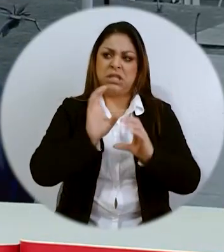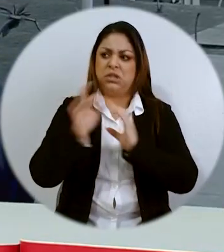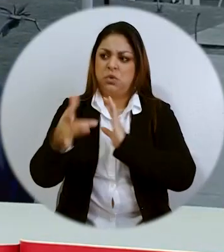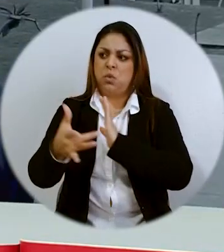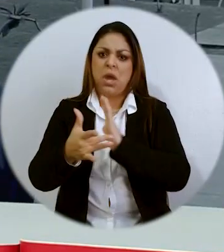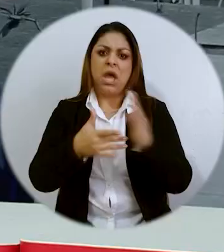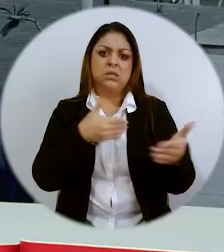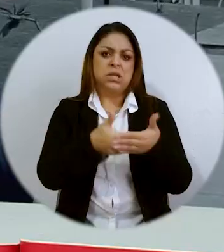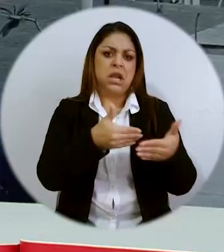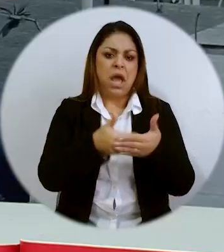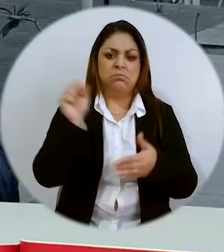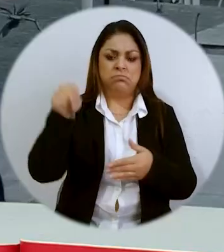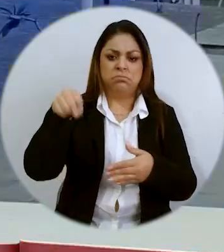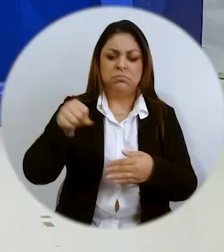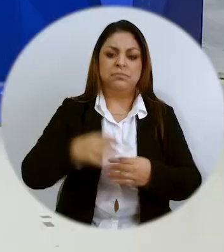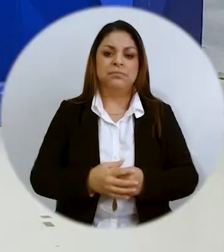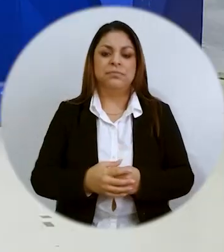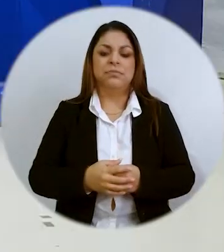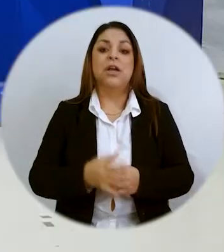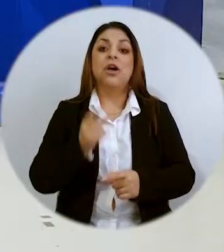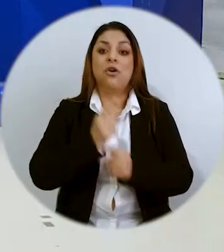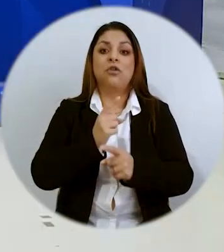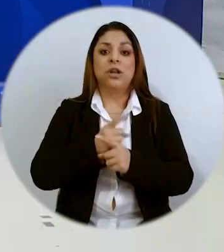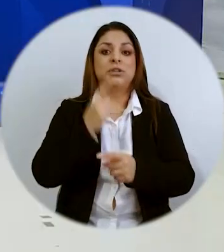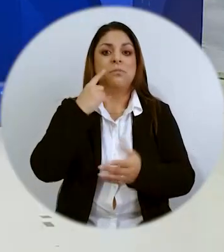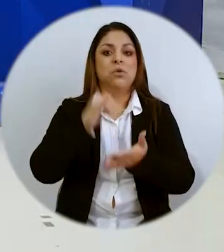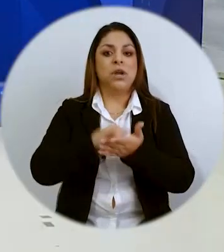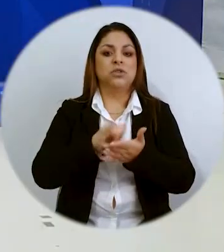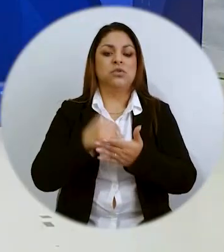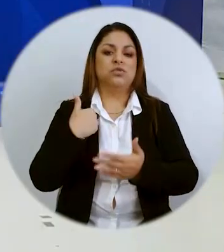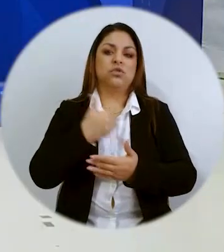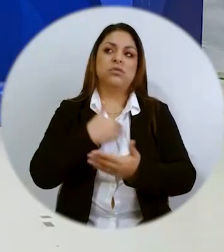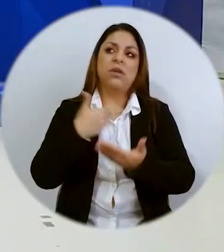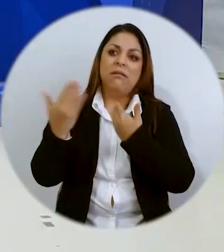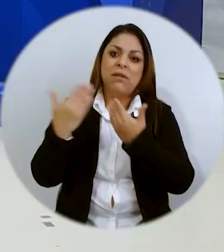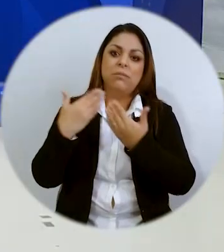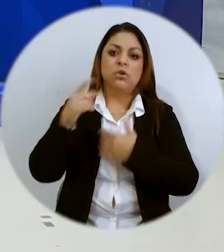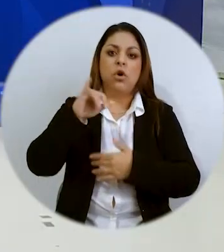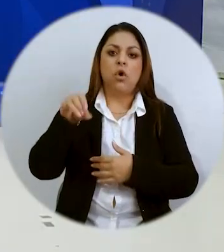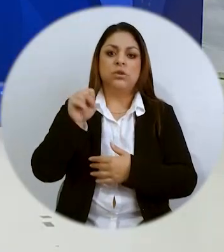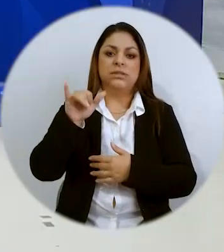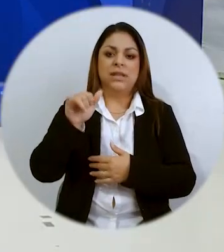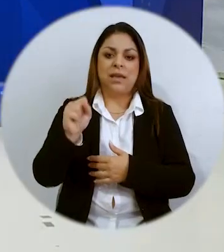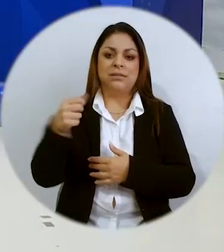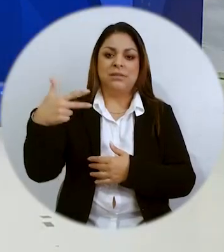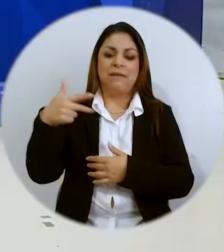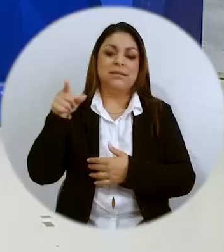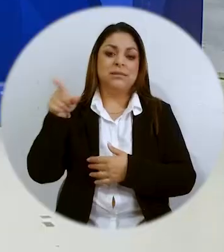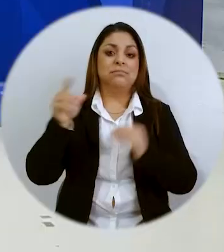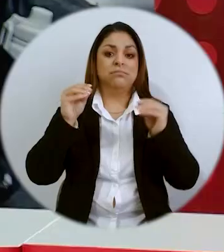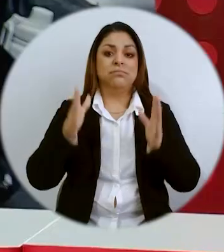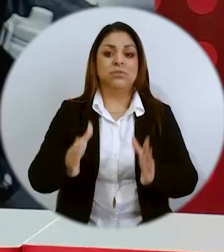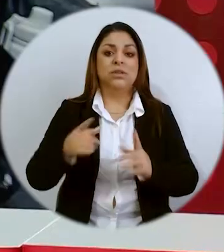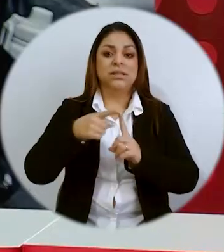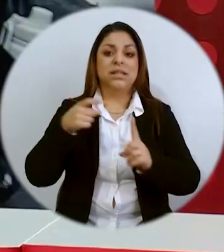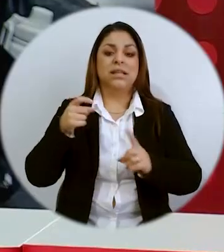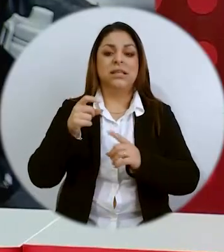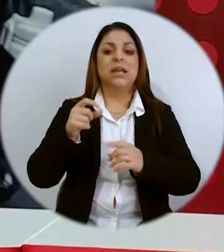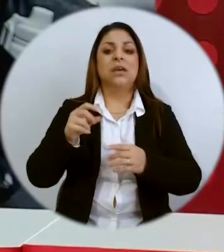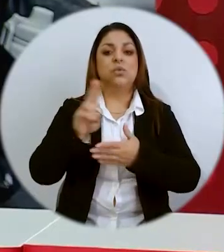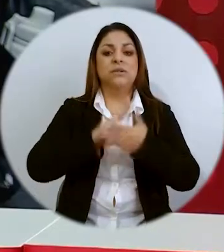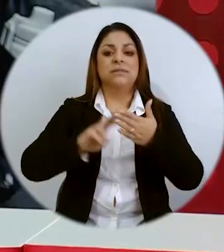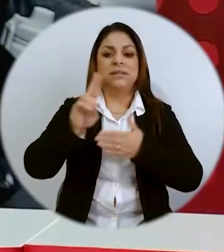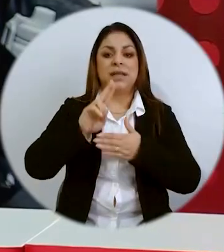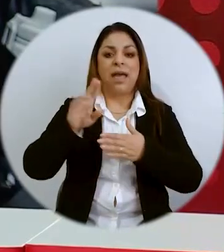cercano. Sí, en efecto. Por eso conversamos con Josías Chávez, quien es académico de la sede de Brunca de la Universidad Nacional en